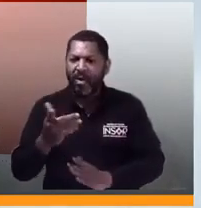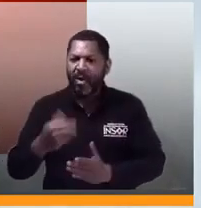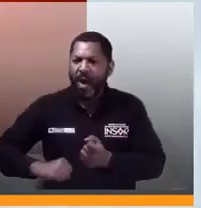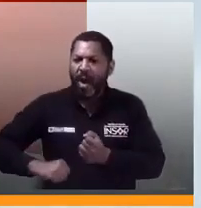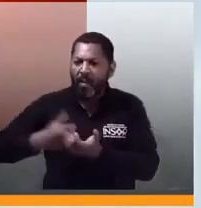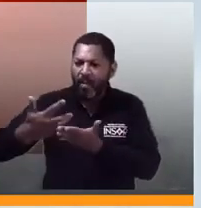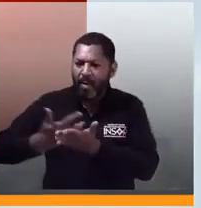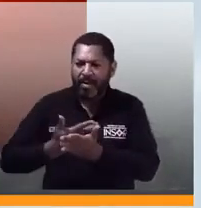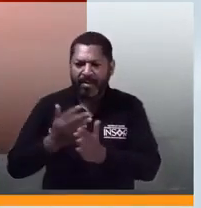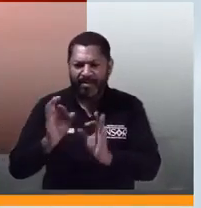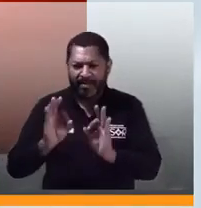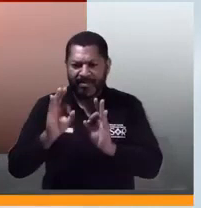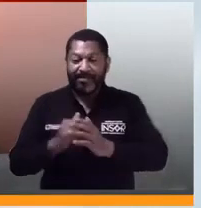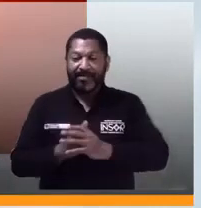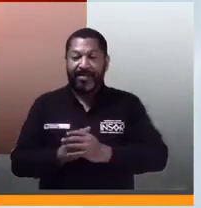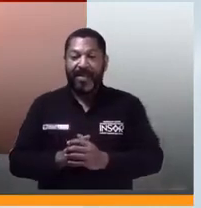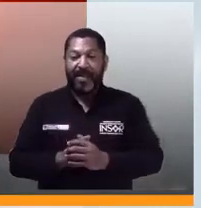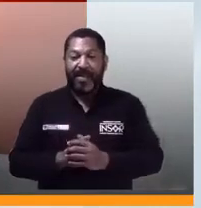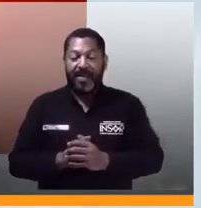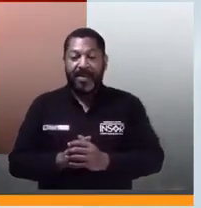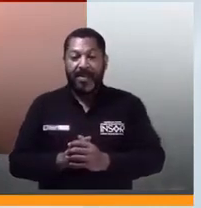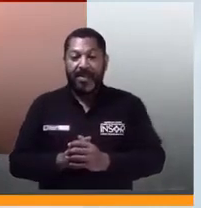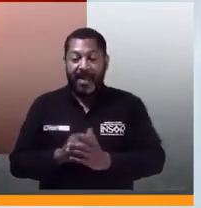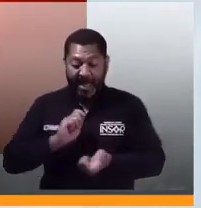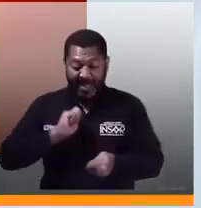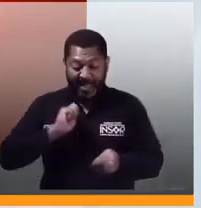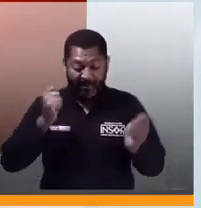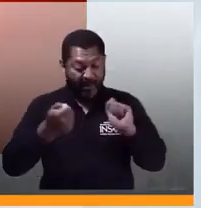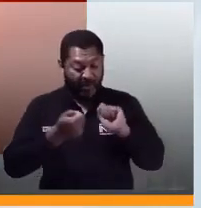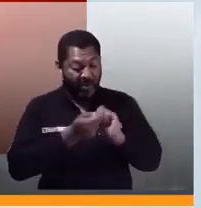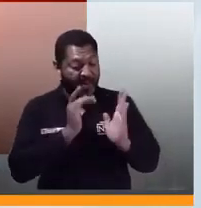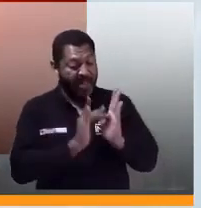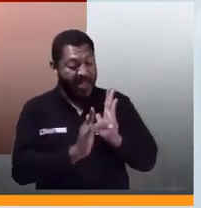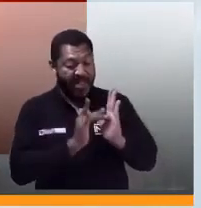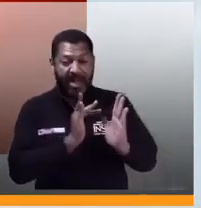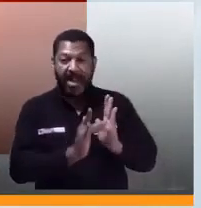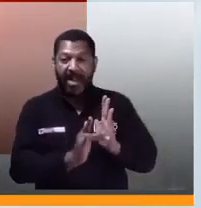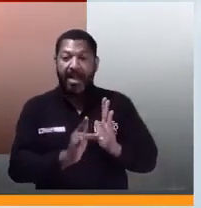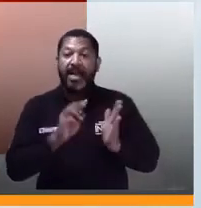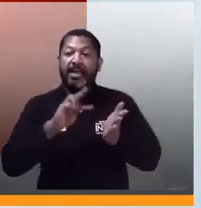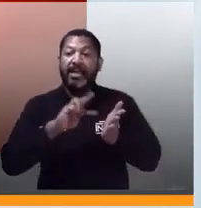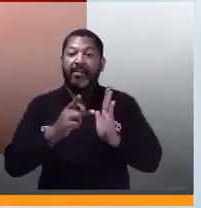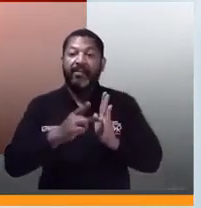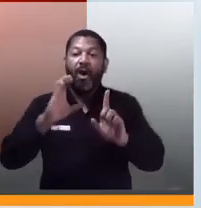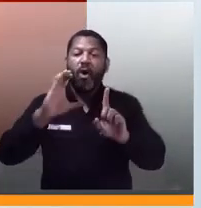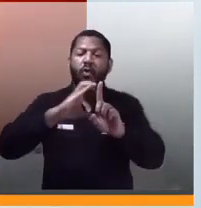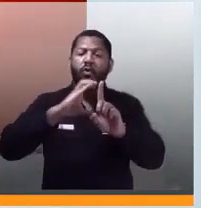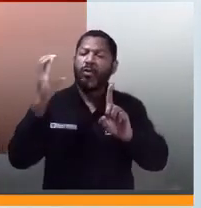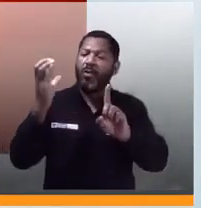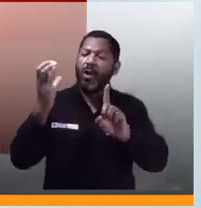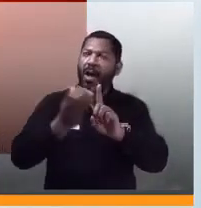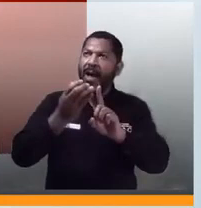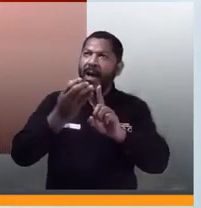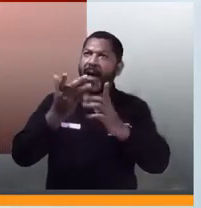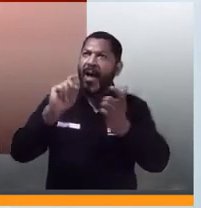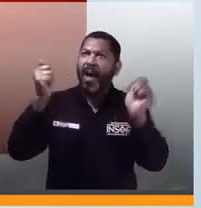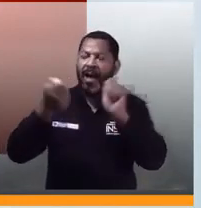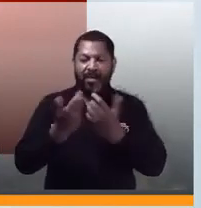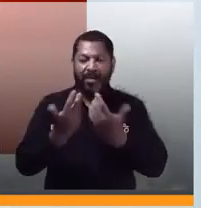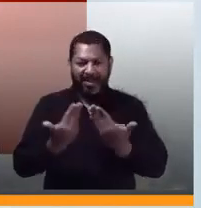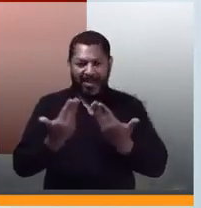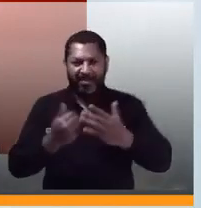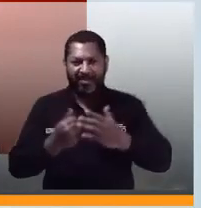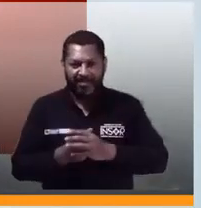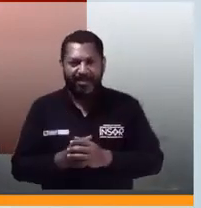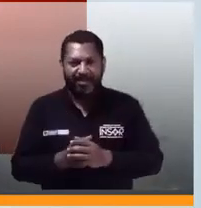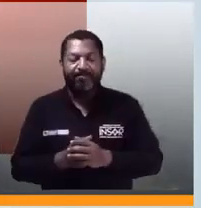podría decir también que más que una transformación digital, necesitamos una transformación cultural. Y para cerrar, darle